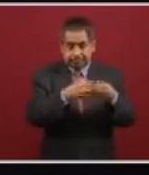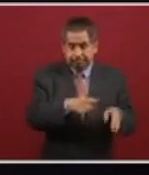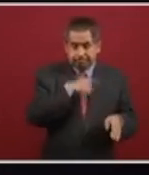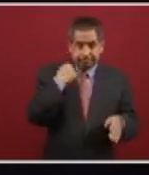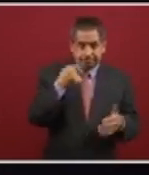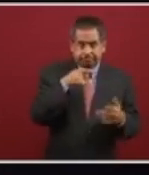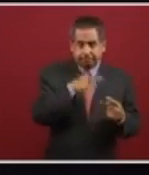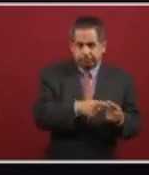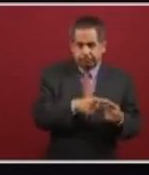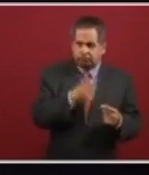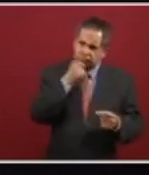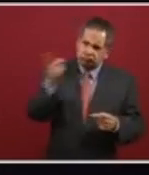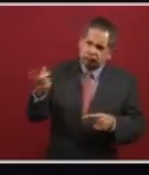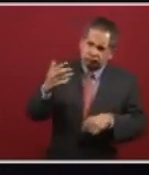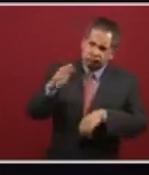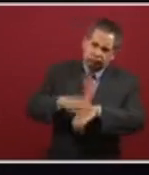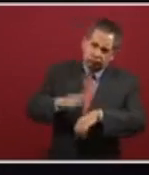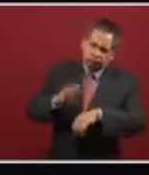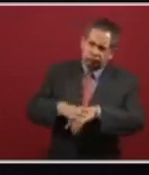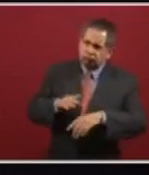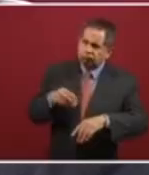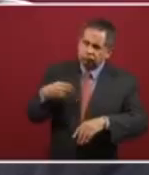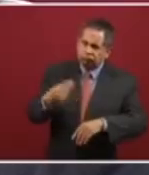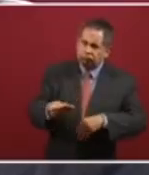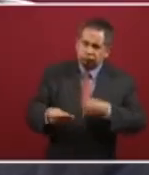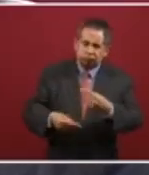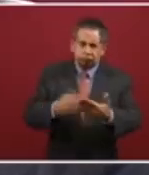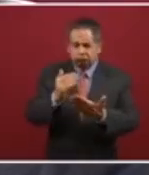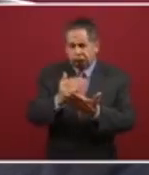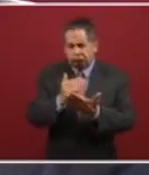licitación argumentaba que se entregó